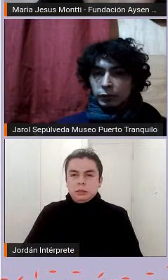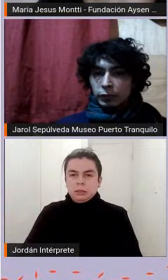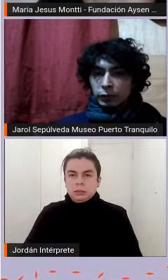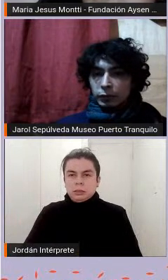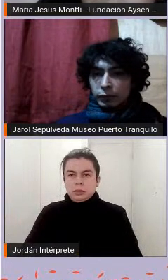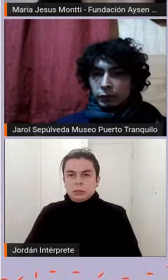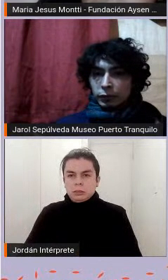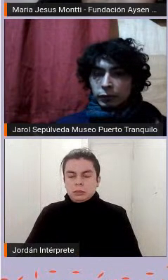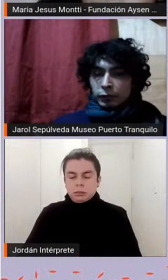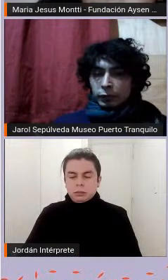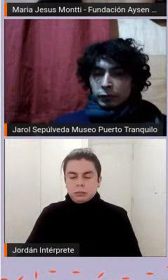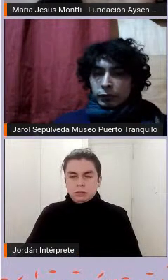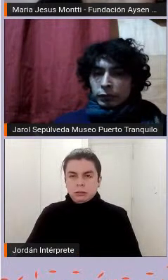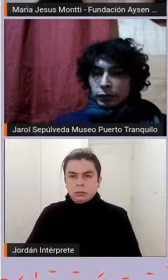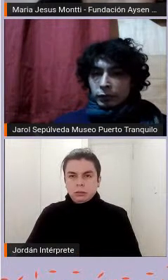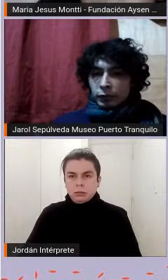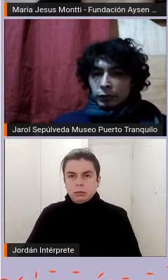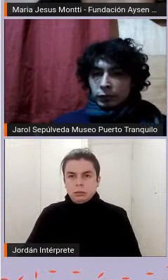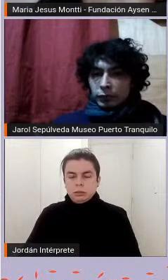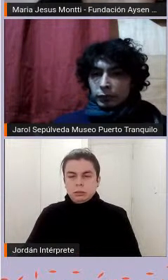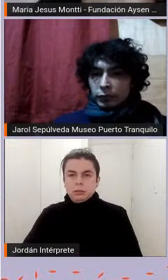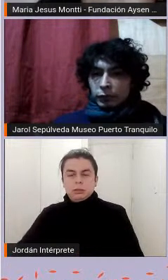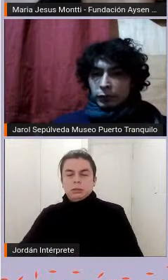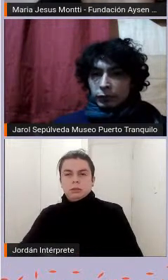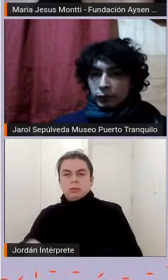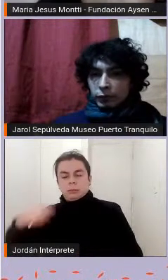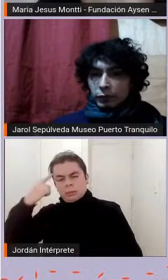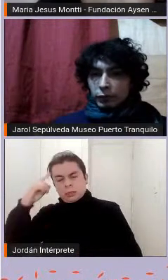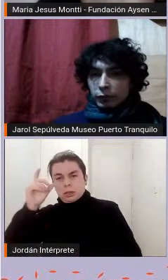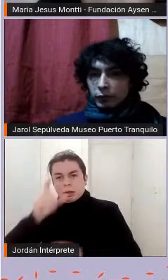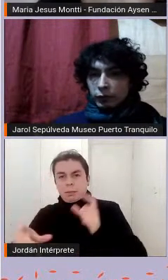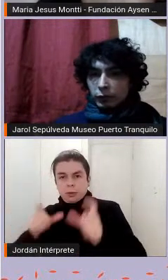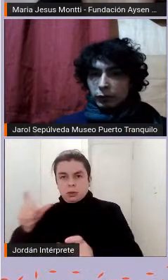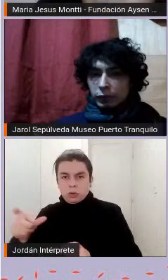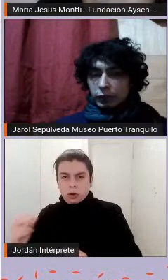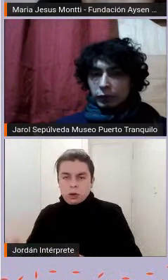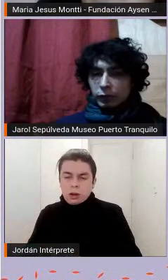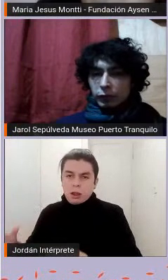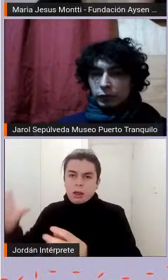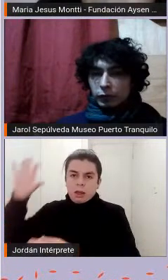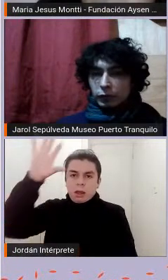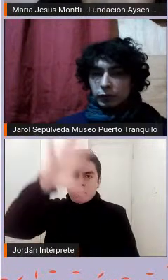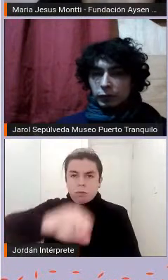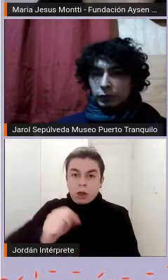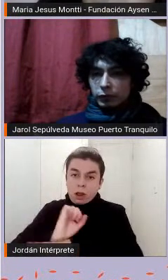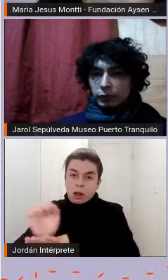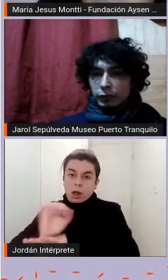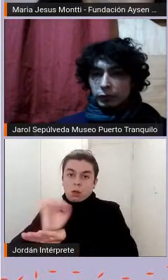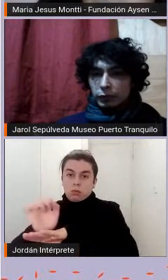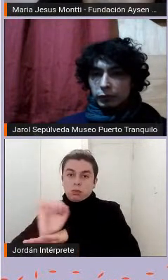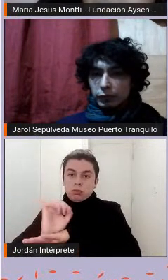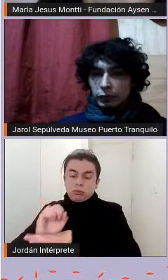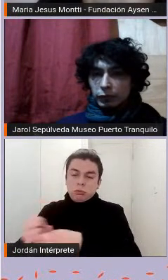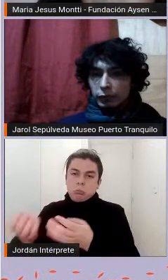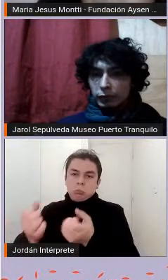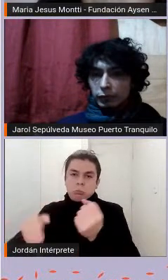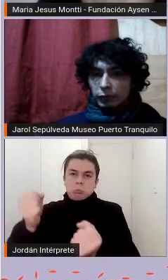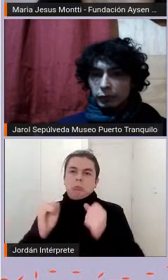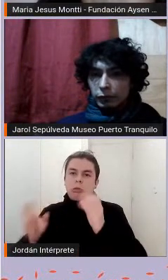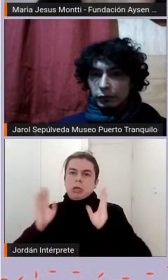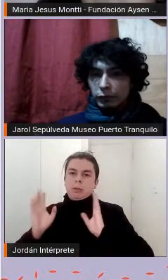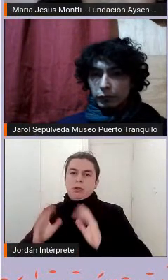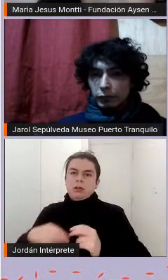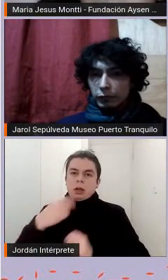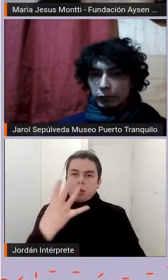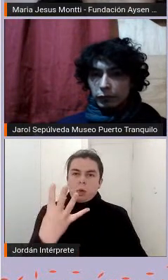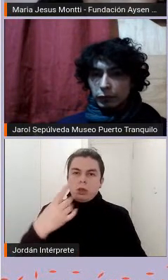hace primero es que va un grupo de porteadores y voluntarios en auto, en camioneta, auto 4x4, a un